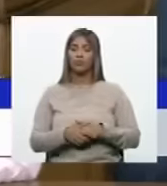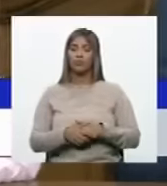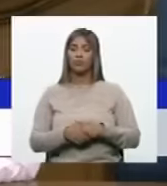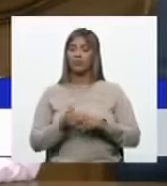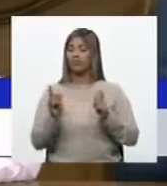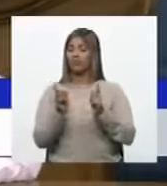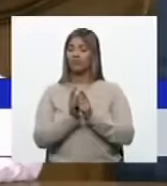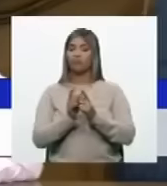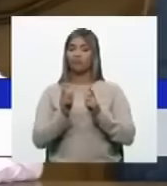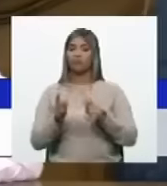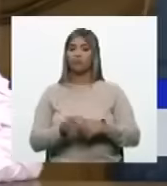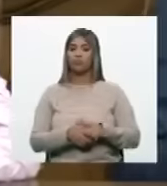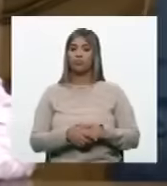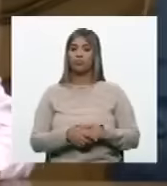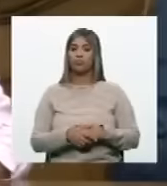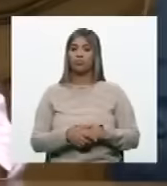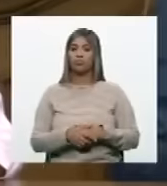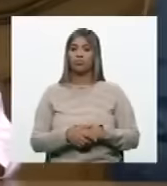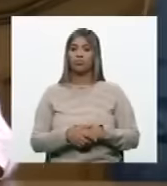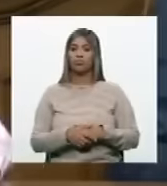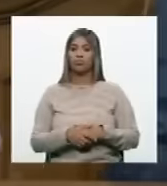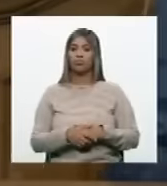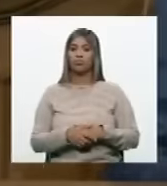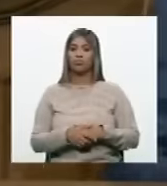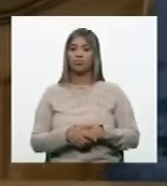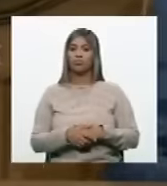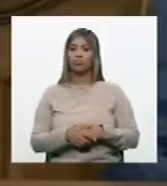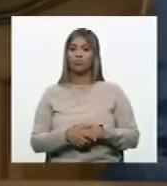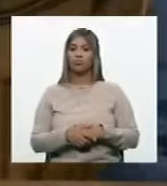Es todo, ciudadano presidente.